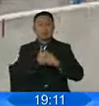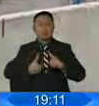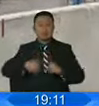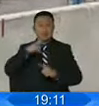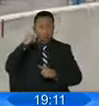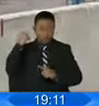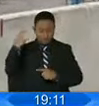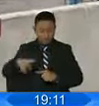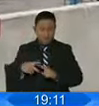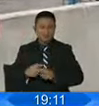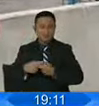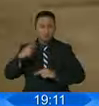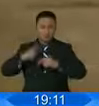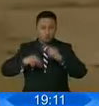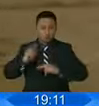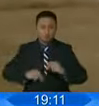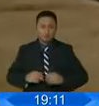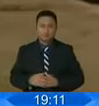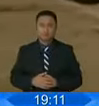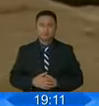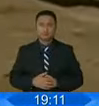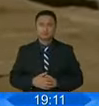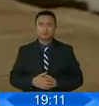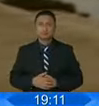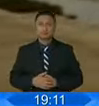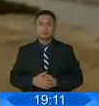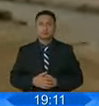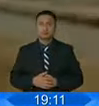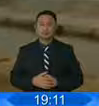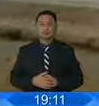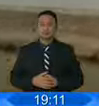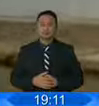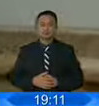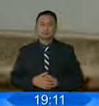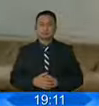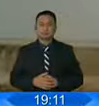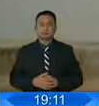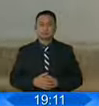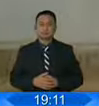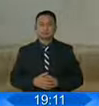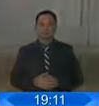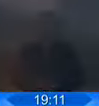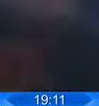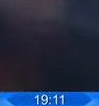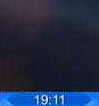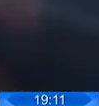Rafael Correa. Con la realización de Rafael Hermida, informó Andrea Valareso.